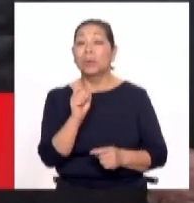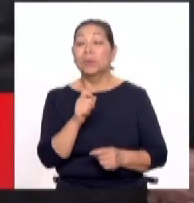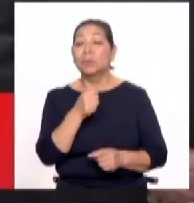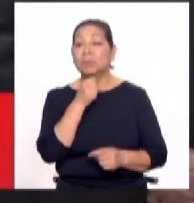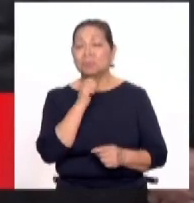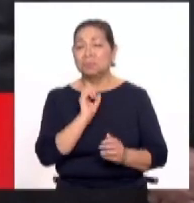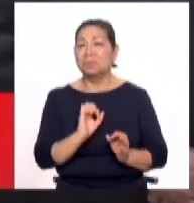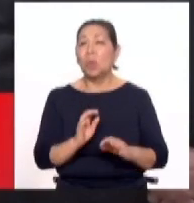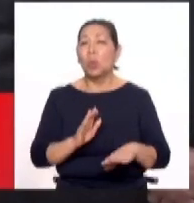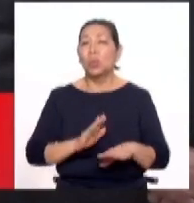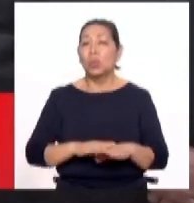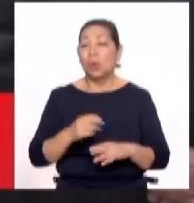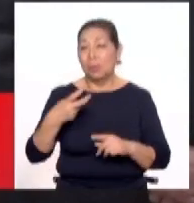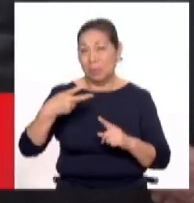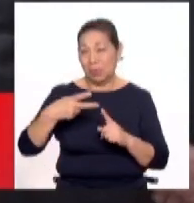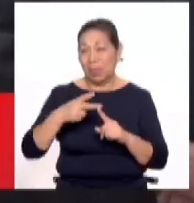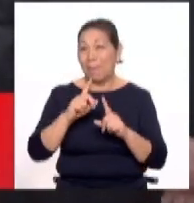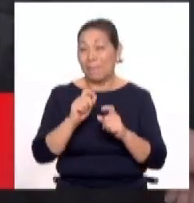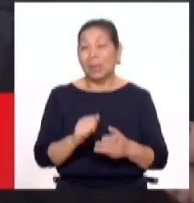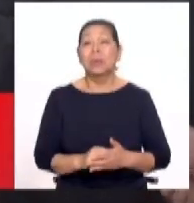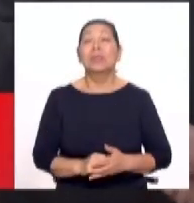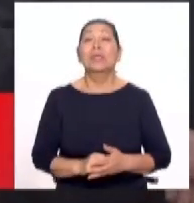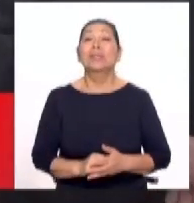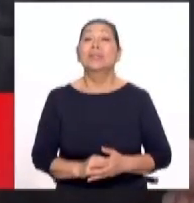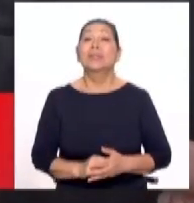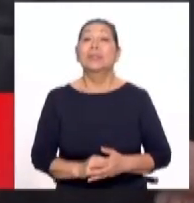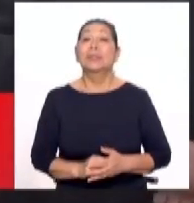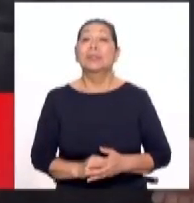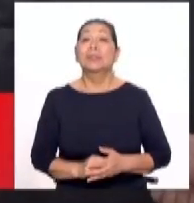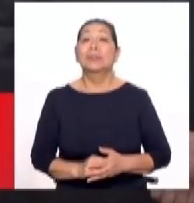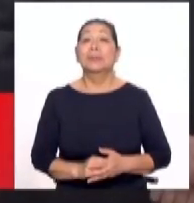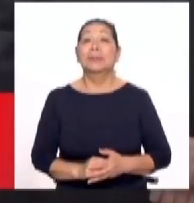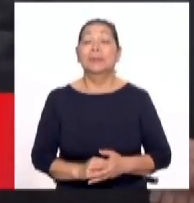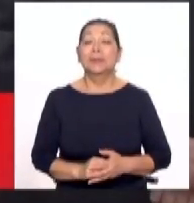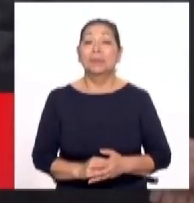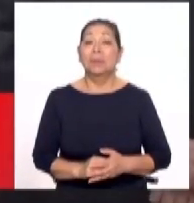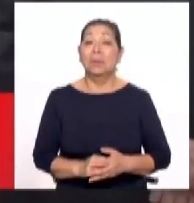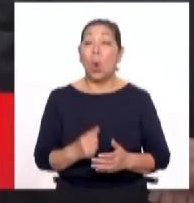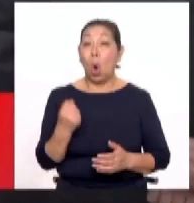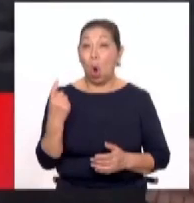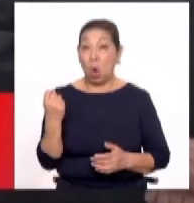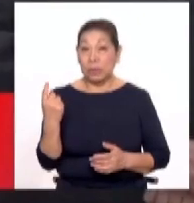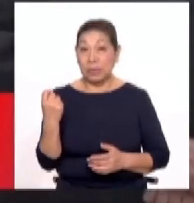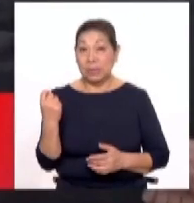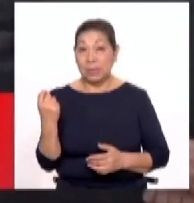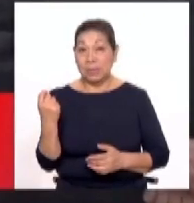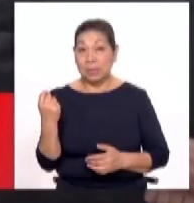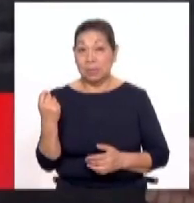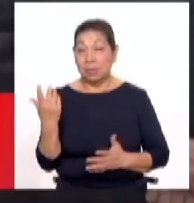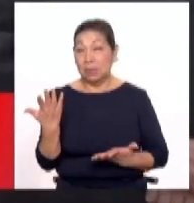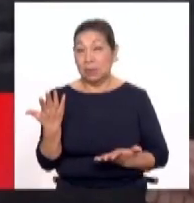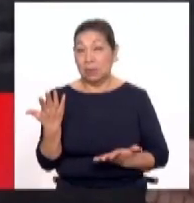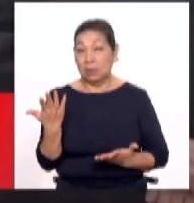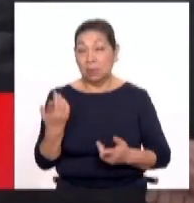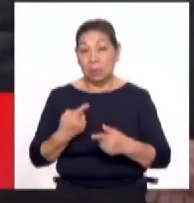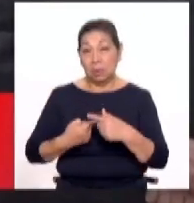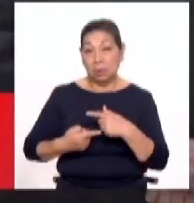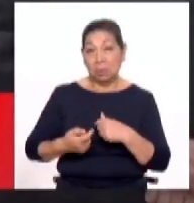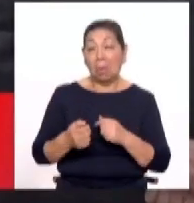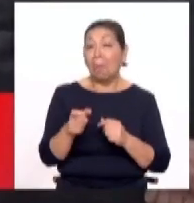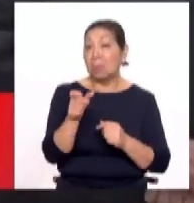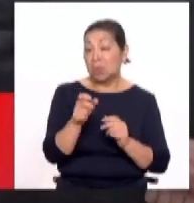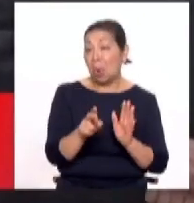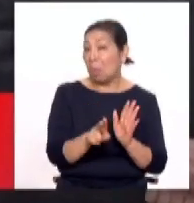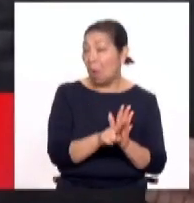Ya, referente a los segundos, a su segunda pregunta, desde el día 11 ha habido un retorno